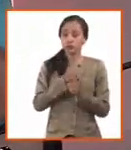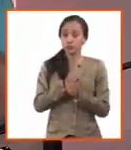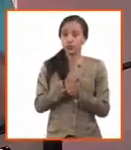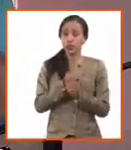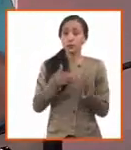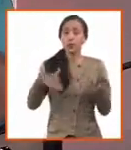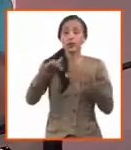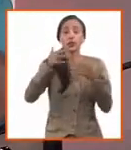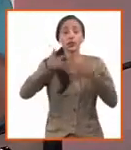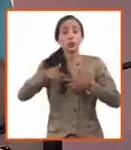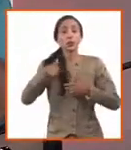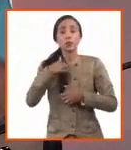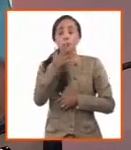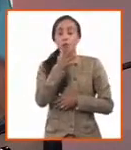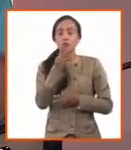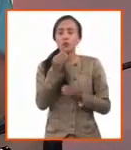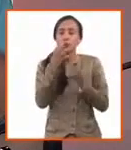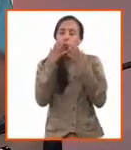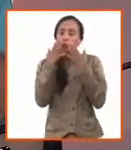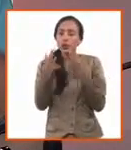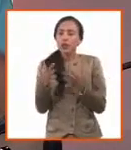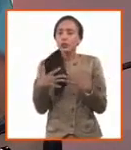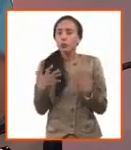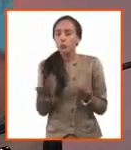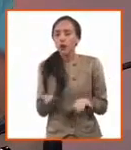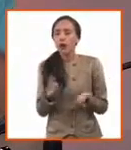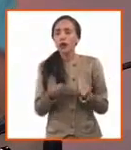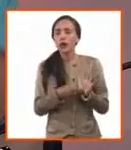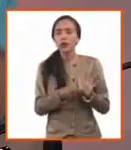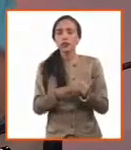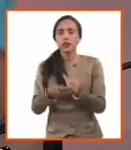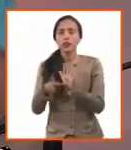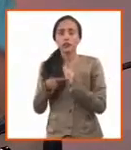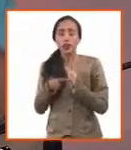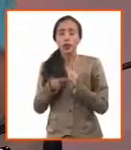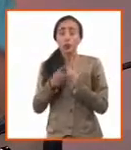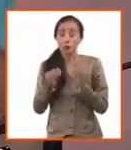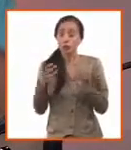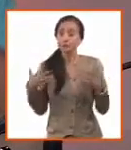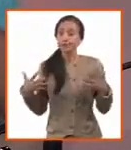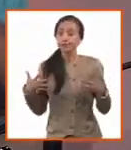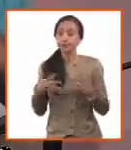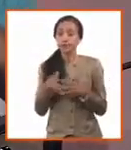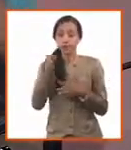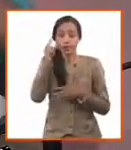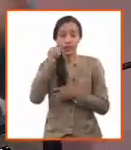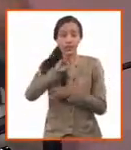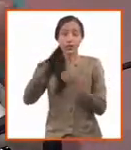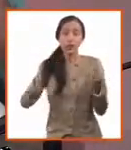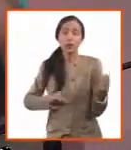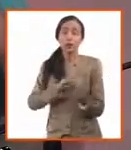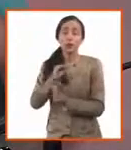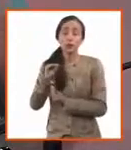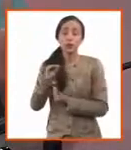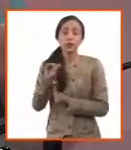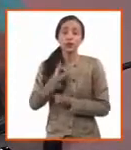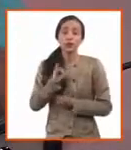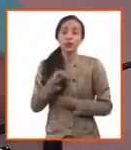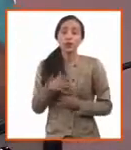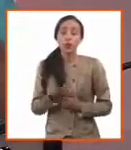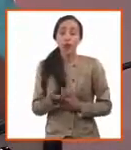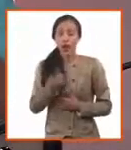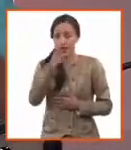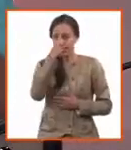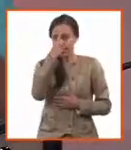parece muy importante para ilustrar, muy conectado con esa idea de la transformación cultural, la predisposición favorable del